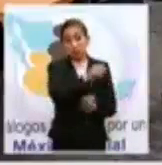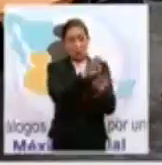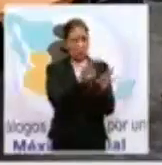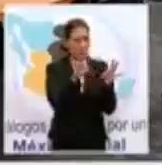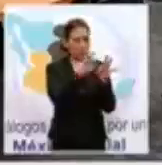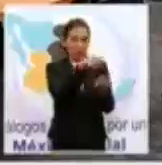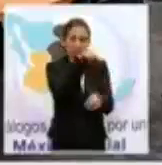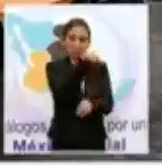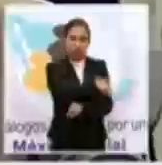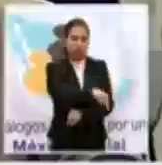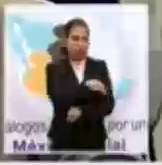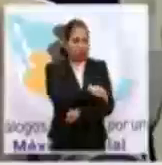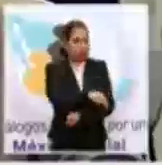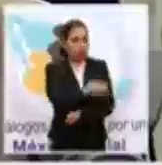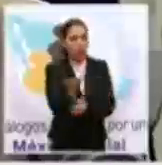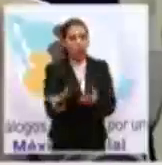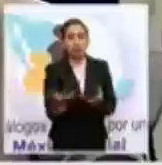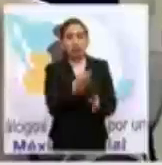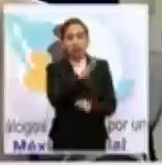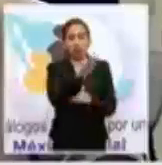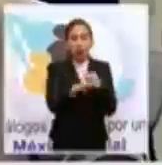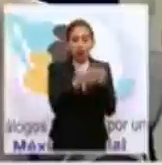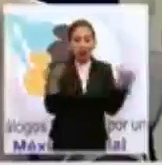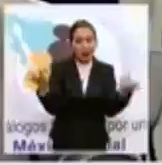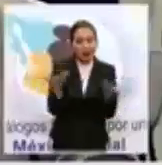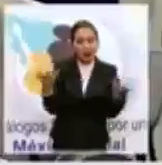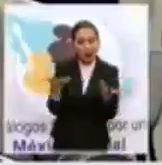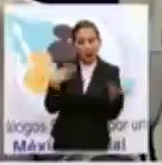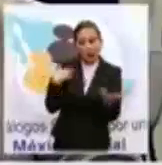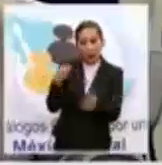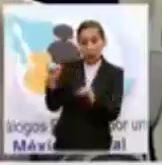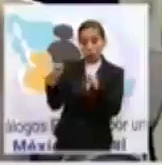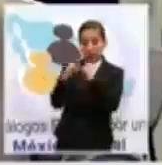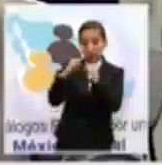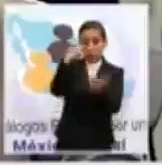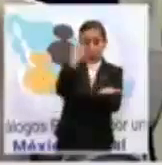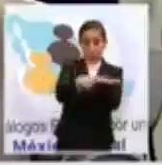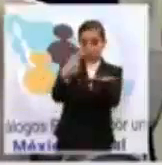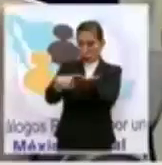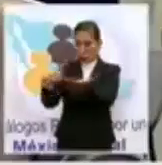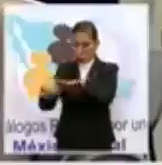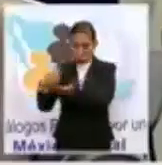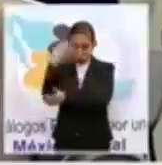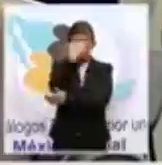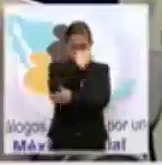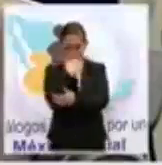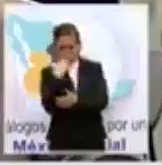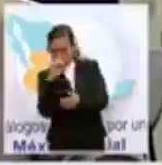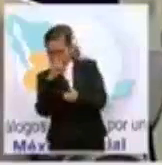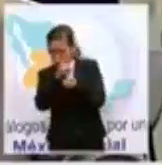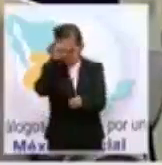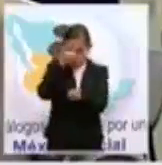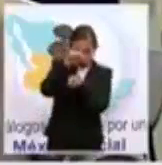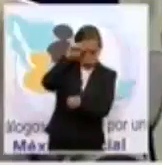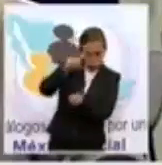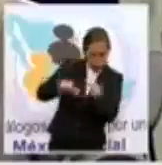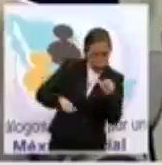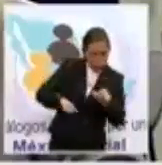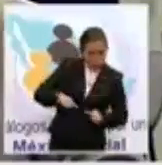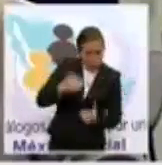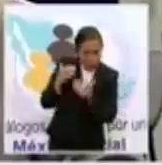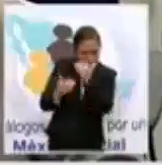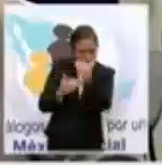central en toda la creación, digamos, institucional de la evaluación de una política de